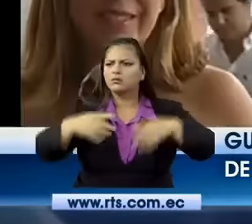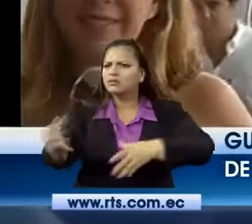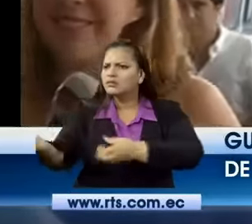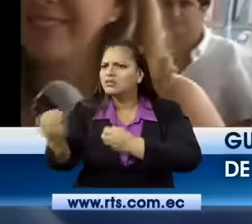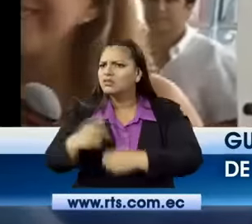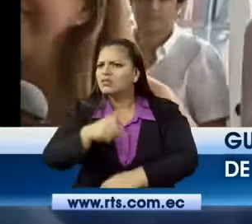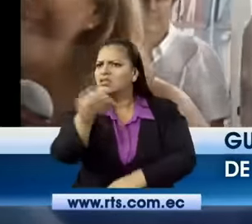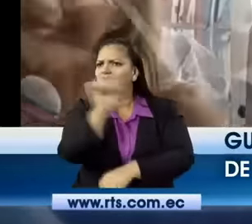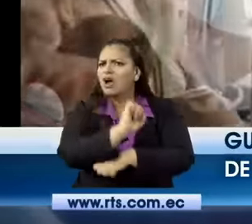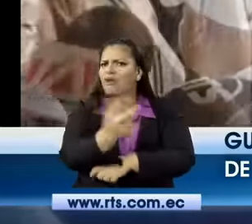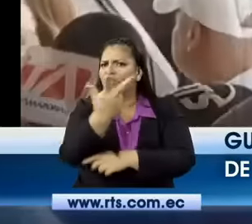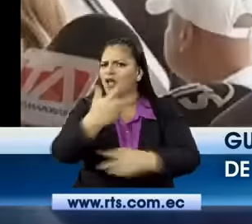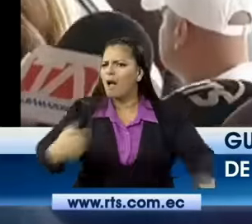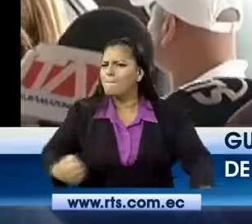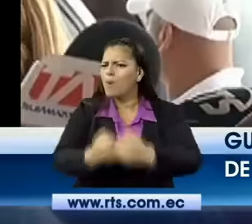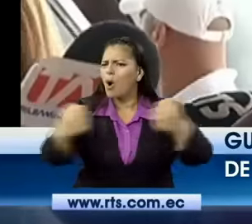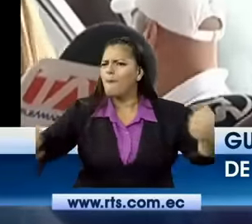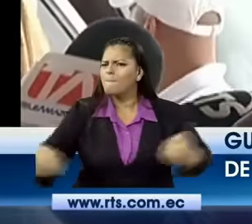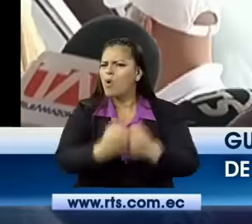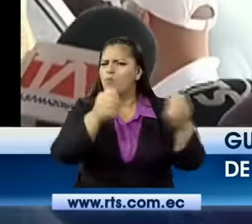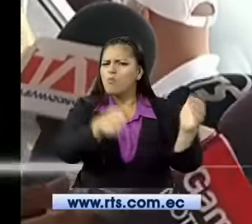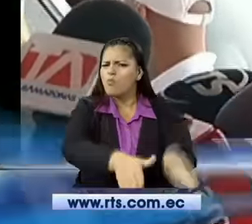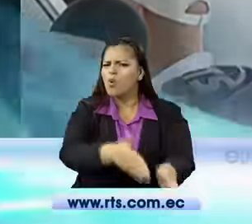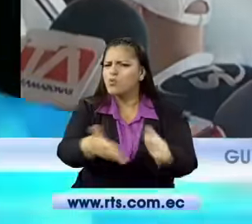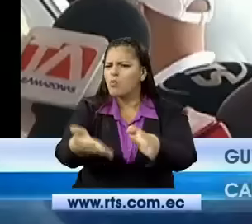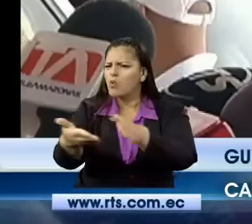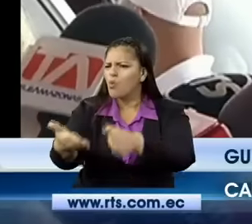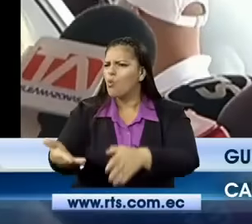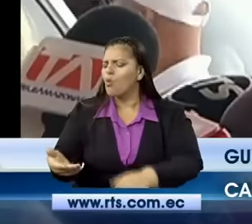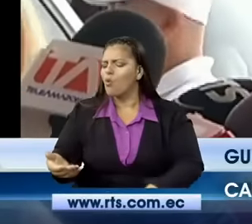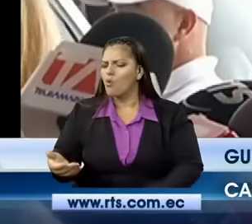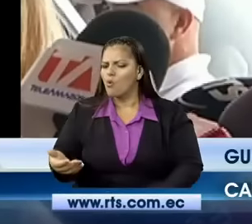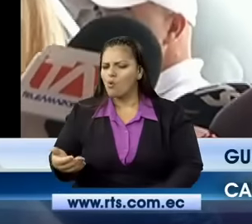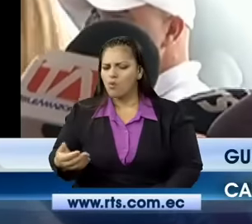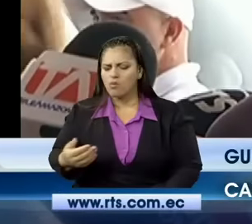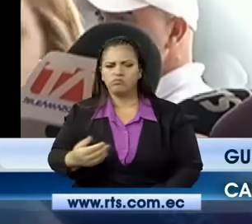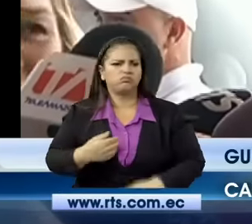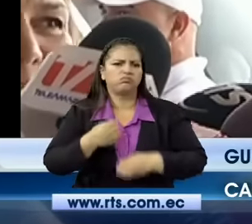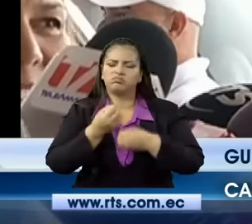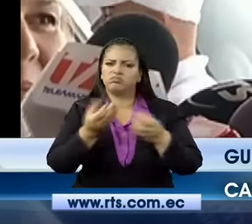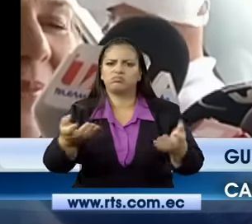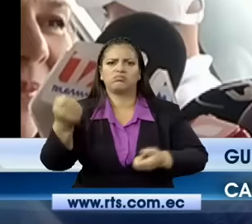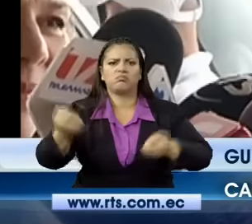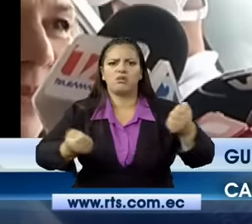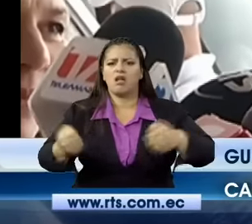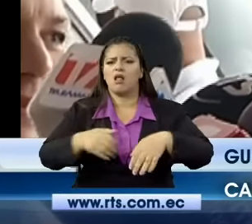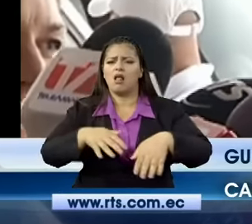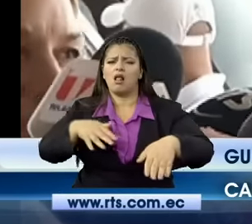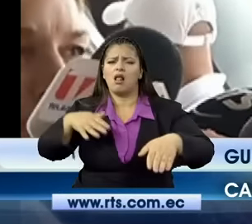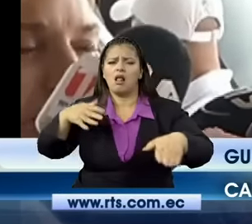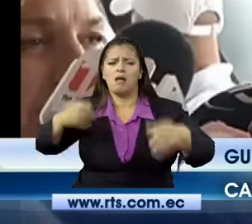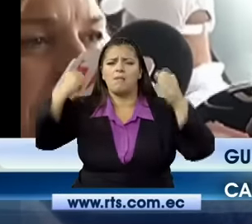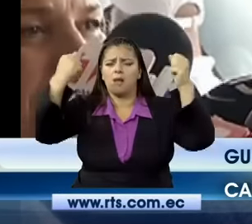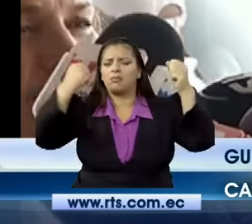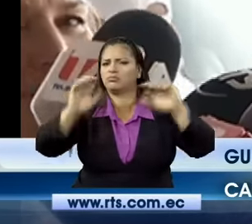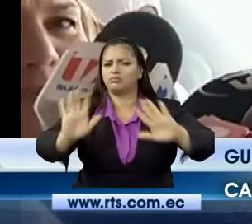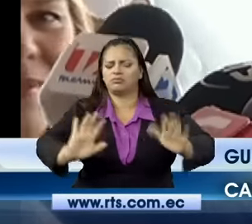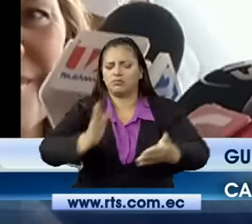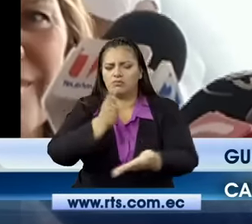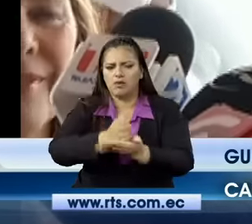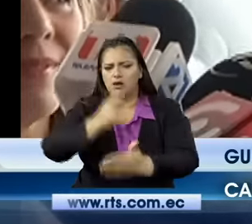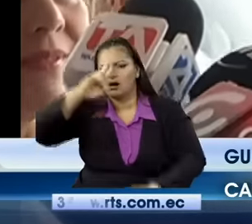ocurrido en la vía yaguachi hemos expresado la solidaridad a las familias de